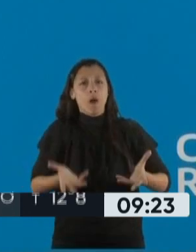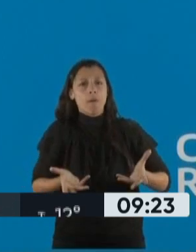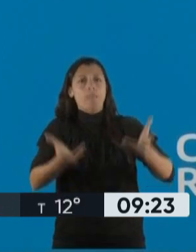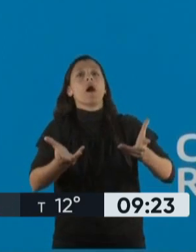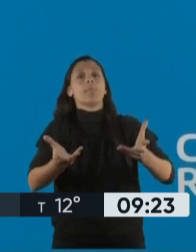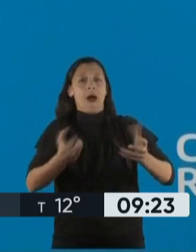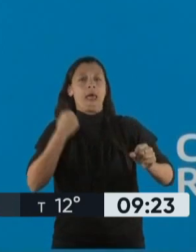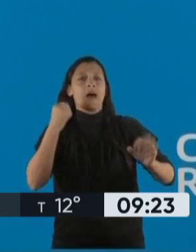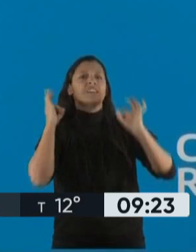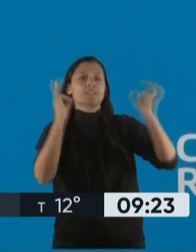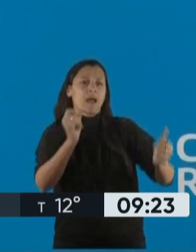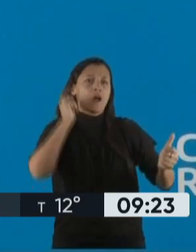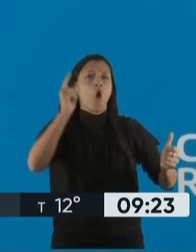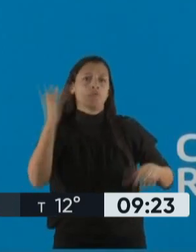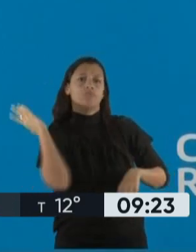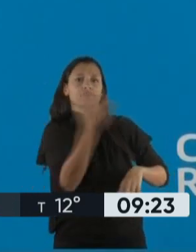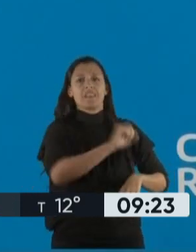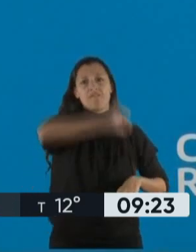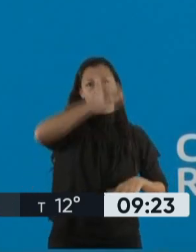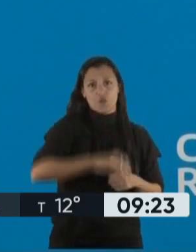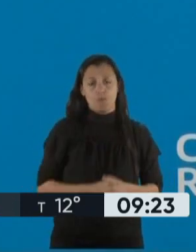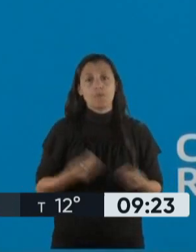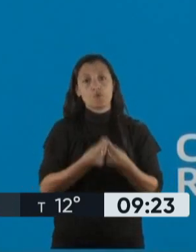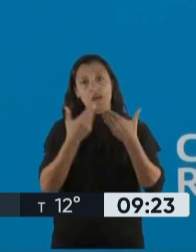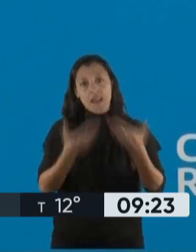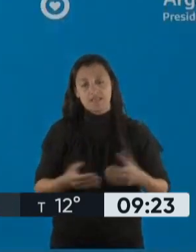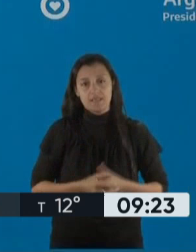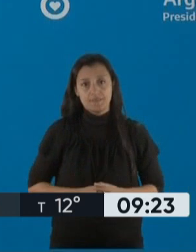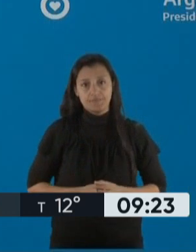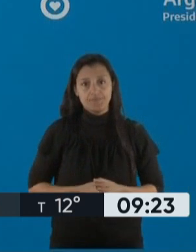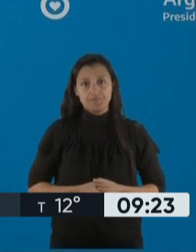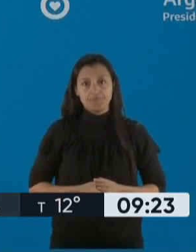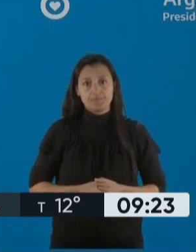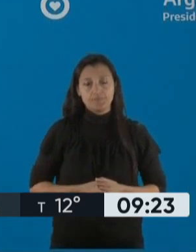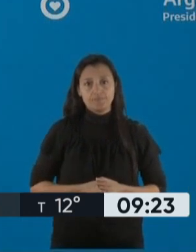crecimiento para que estén siempre por encima del crecimiento de la inflación. Muchas gracias.